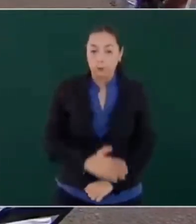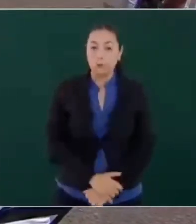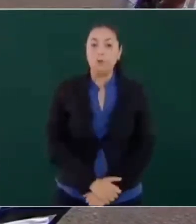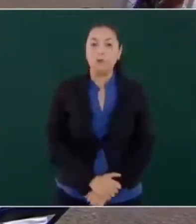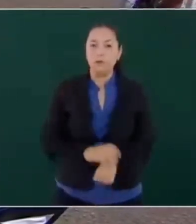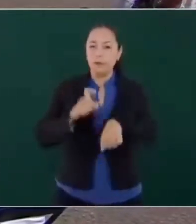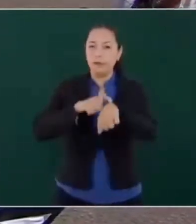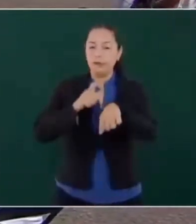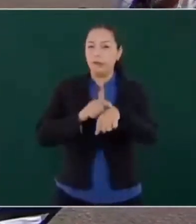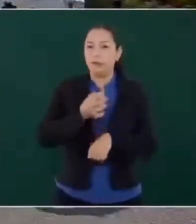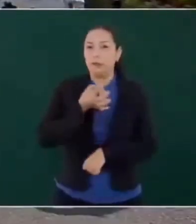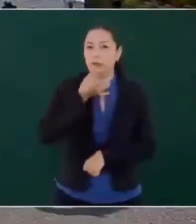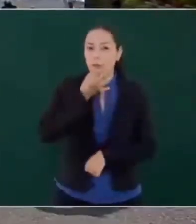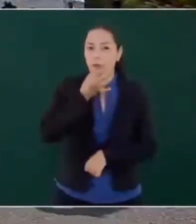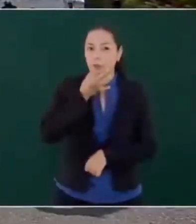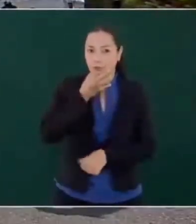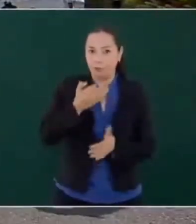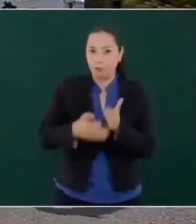Minutos,